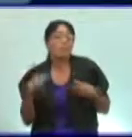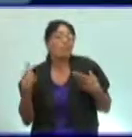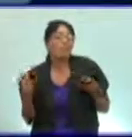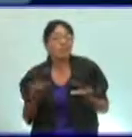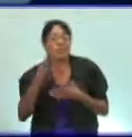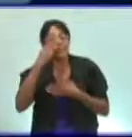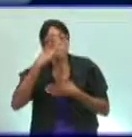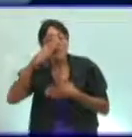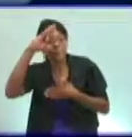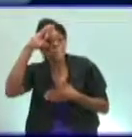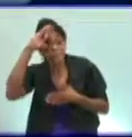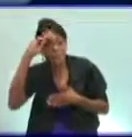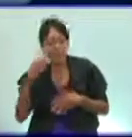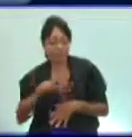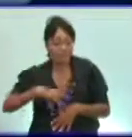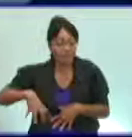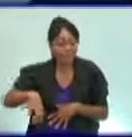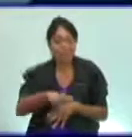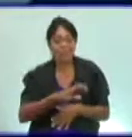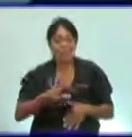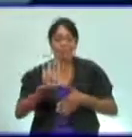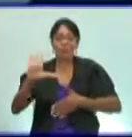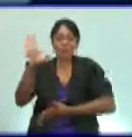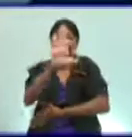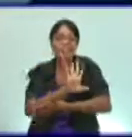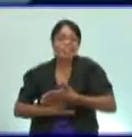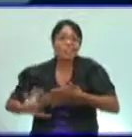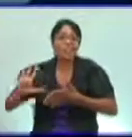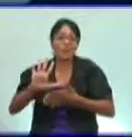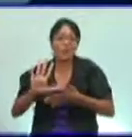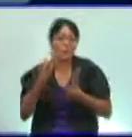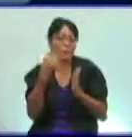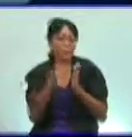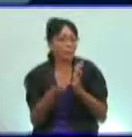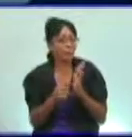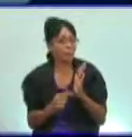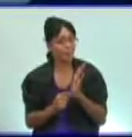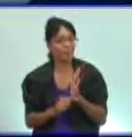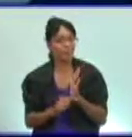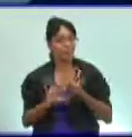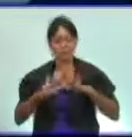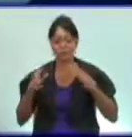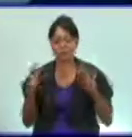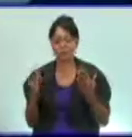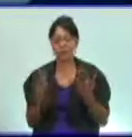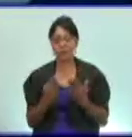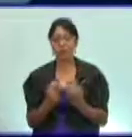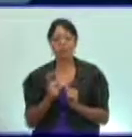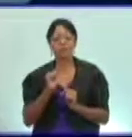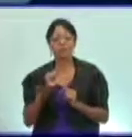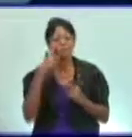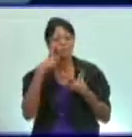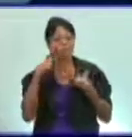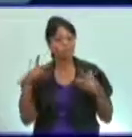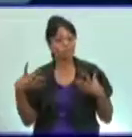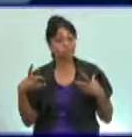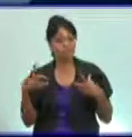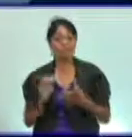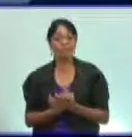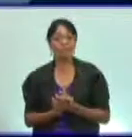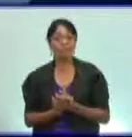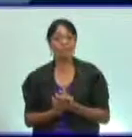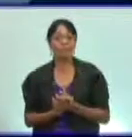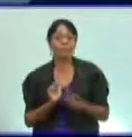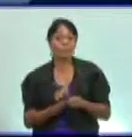del continente que estemos analizando. Y dentro del fenómeno es importante ver todos estos aspectos. Pero para